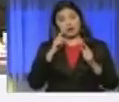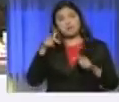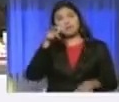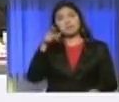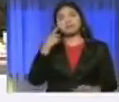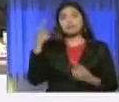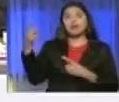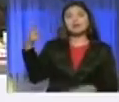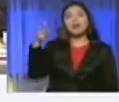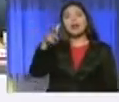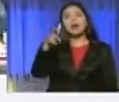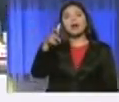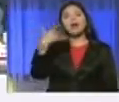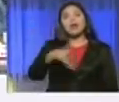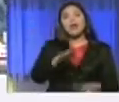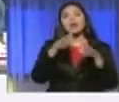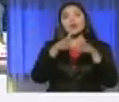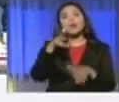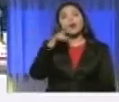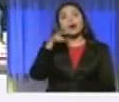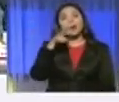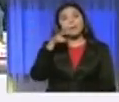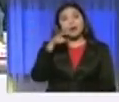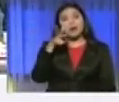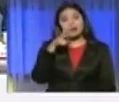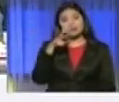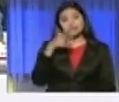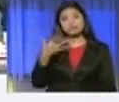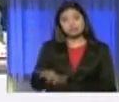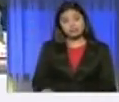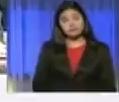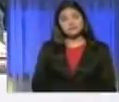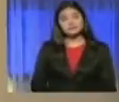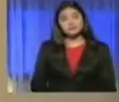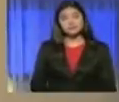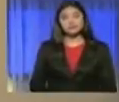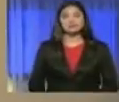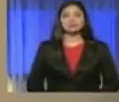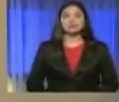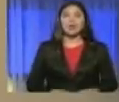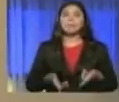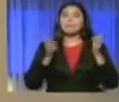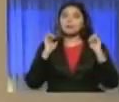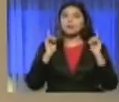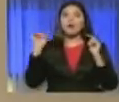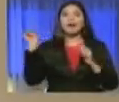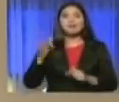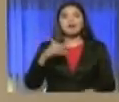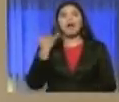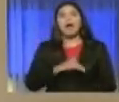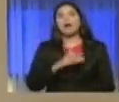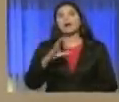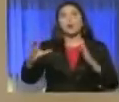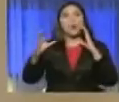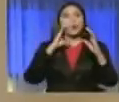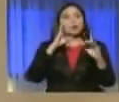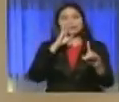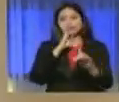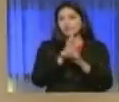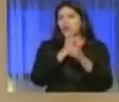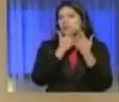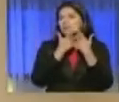mira. El equipo de cámaras, bueno, allí, permitiendo que tengamos esta comunicación